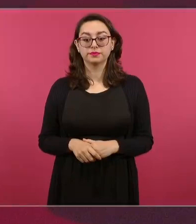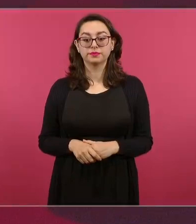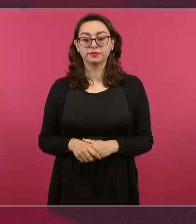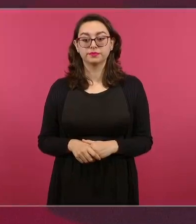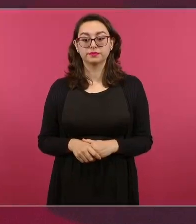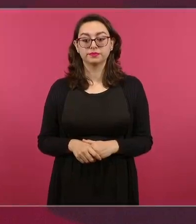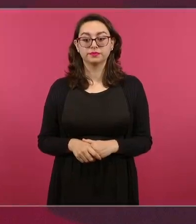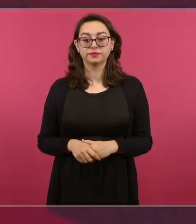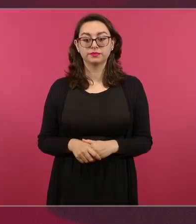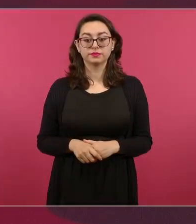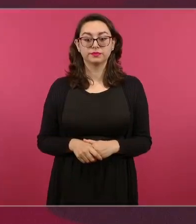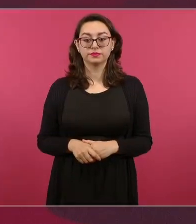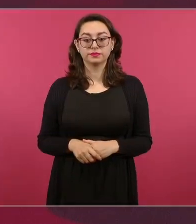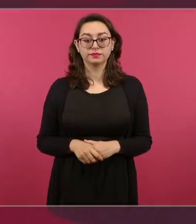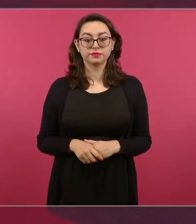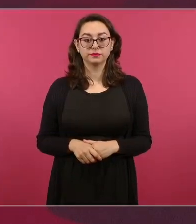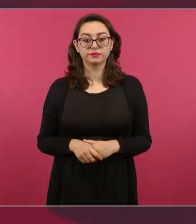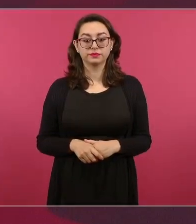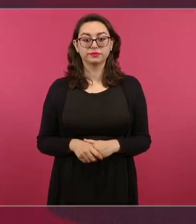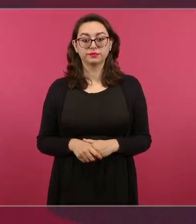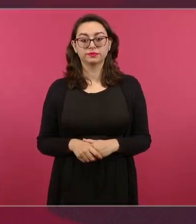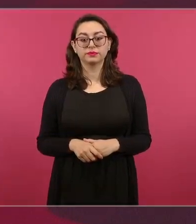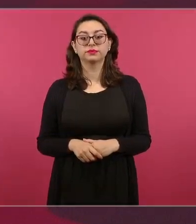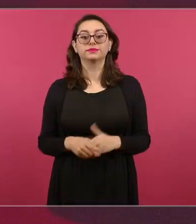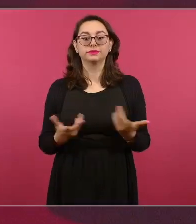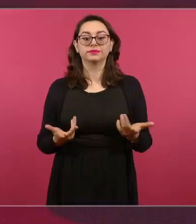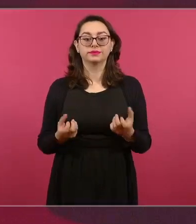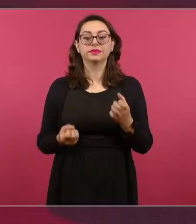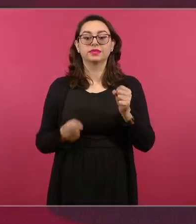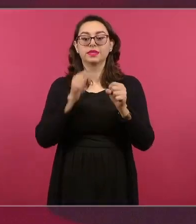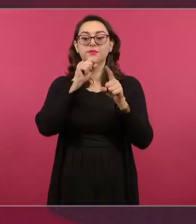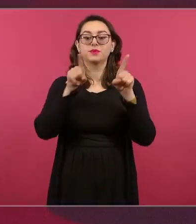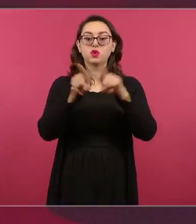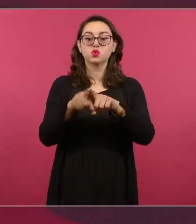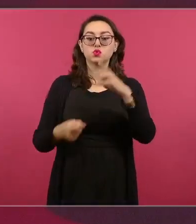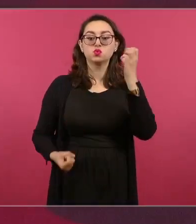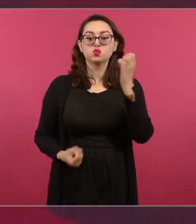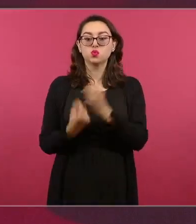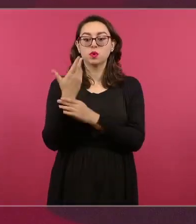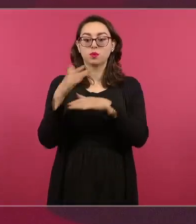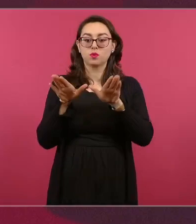junto con la línea aérea mexicana.